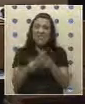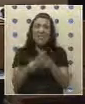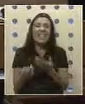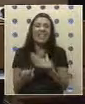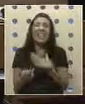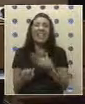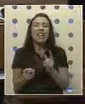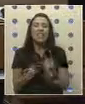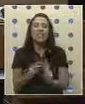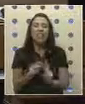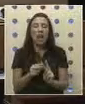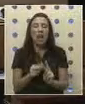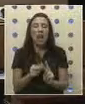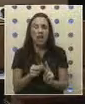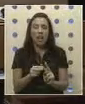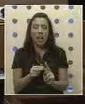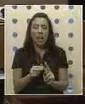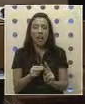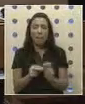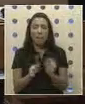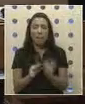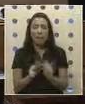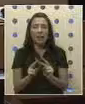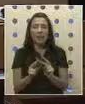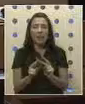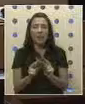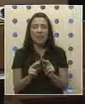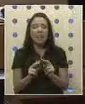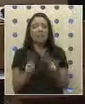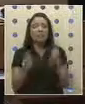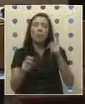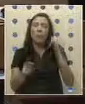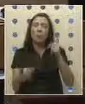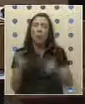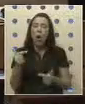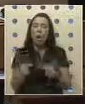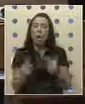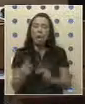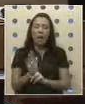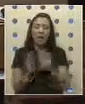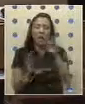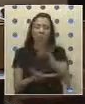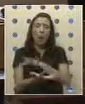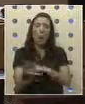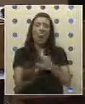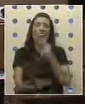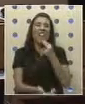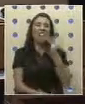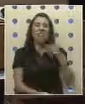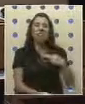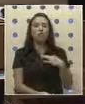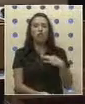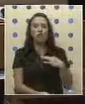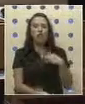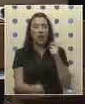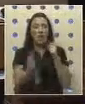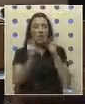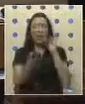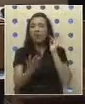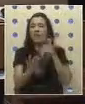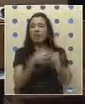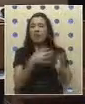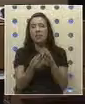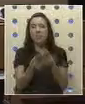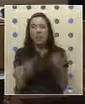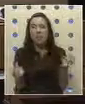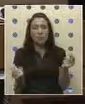quiere es evitar que se puedan hacer interpretaciones políticas de un resultado y complicándole la vida al ciudadano y poniendo en riesgo la transparencia y la